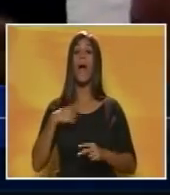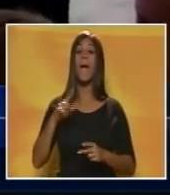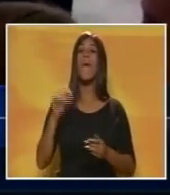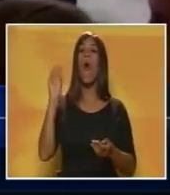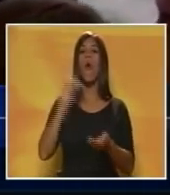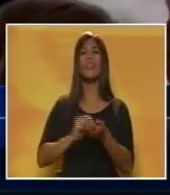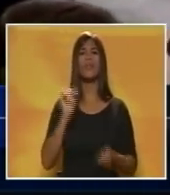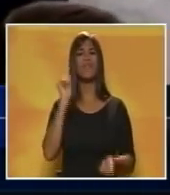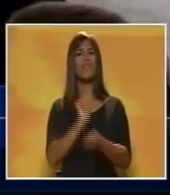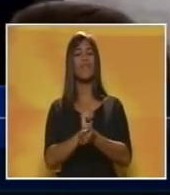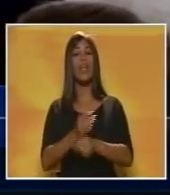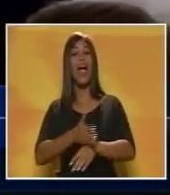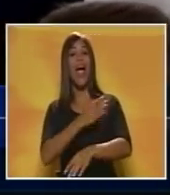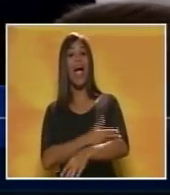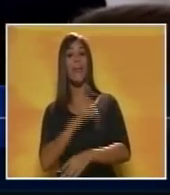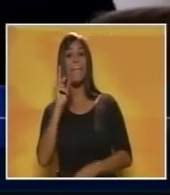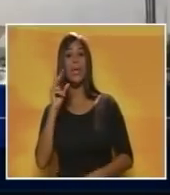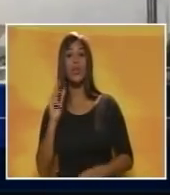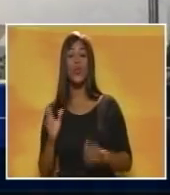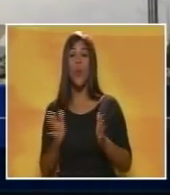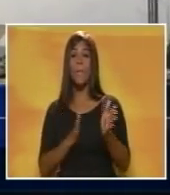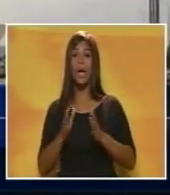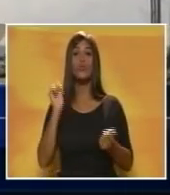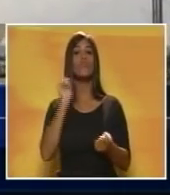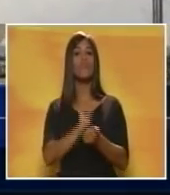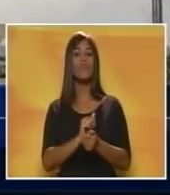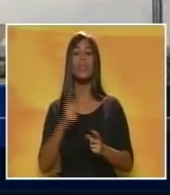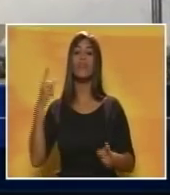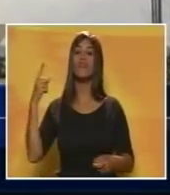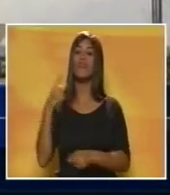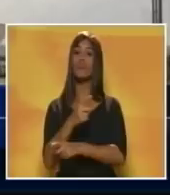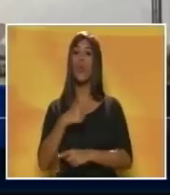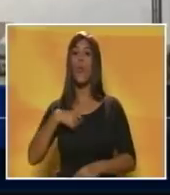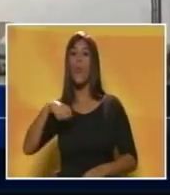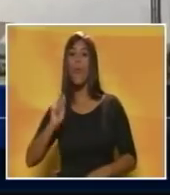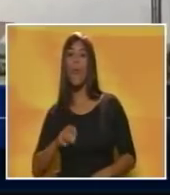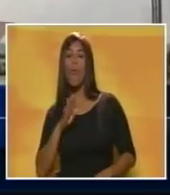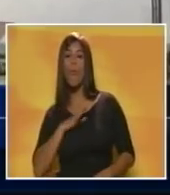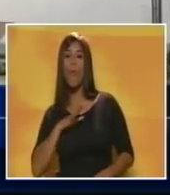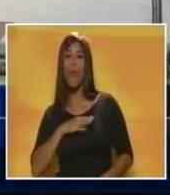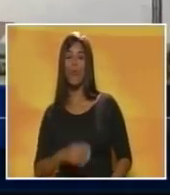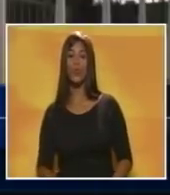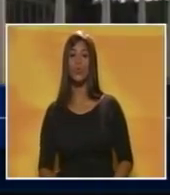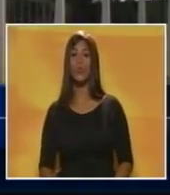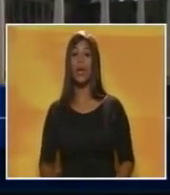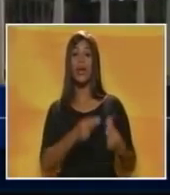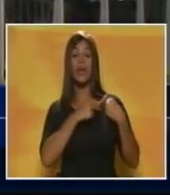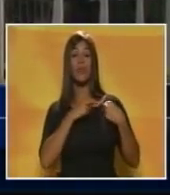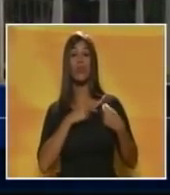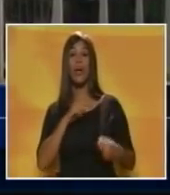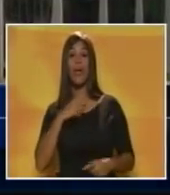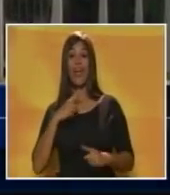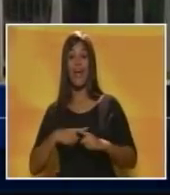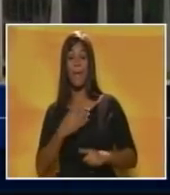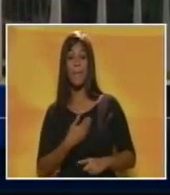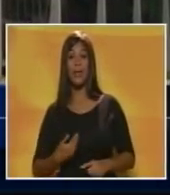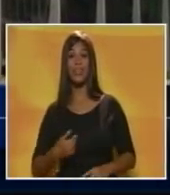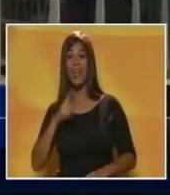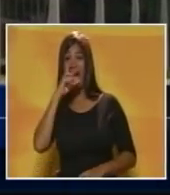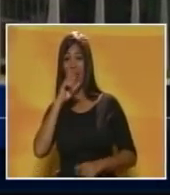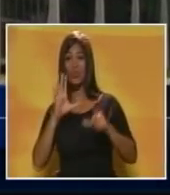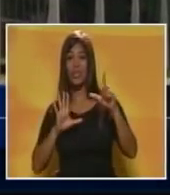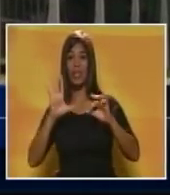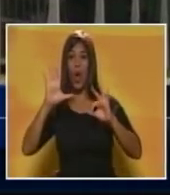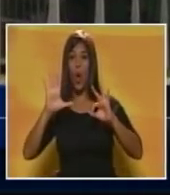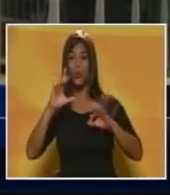habría sido arrestado el pasado 21 de marzo por orden del juez de primera instancia. El exmandatario de 78 años